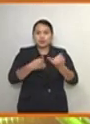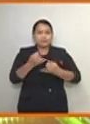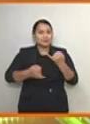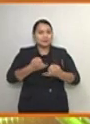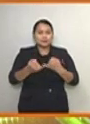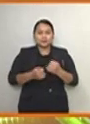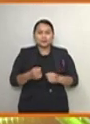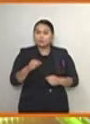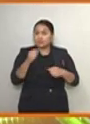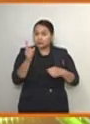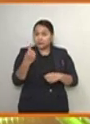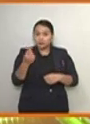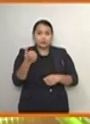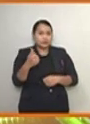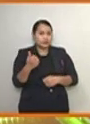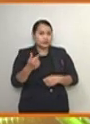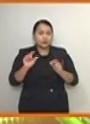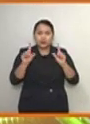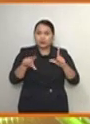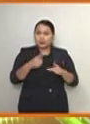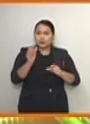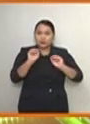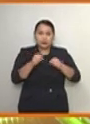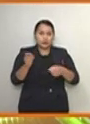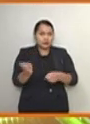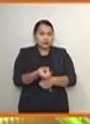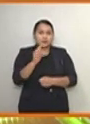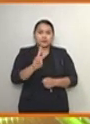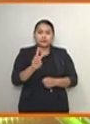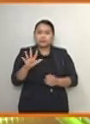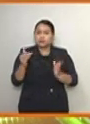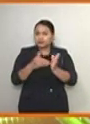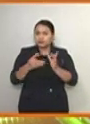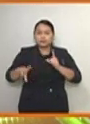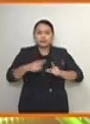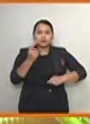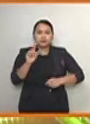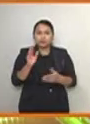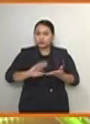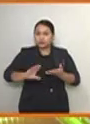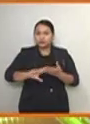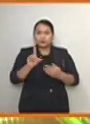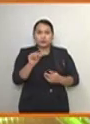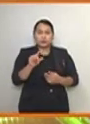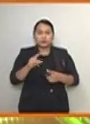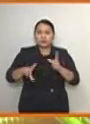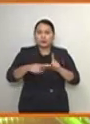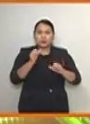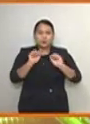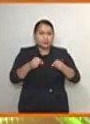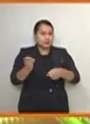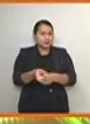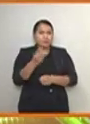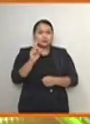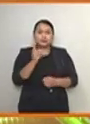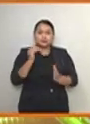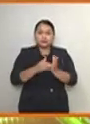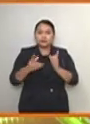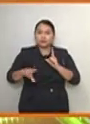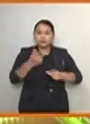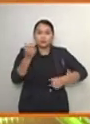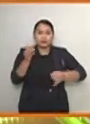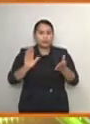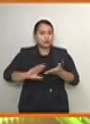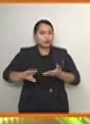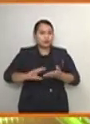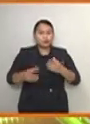por tan solo 10 lempiras podrías ganar hasta 25 mil lempiras y por 20 lempiras podrías ganar hasta 100 mil en tiras videla en